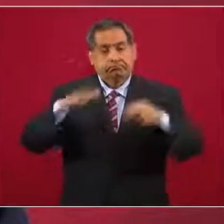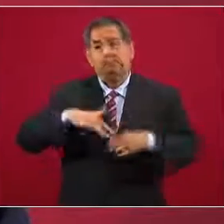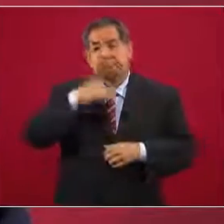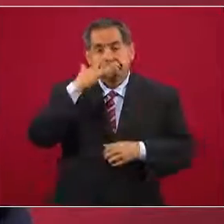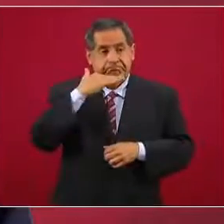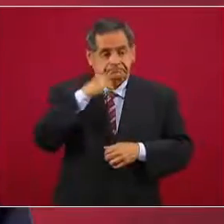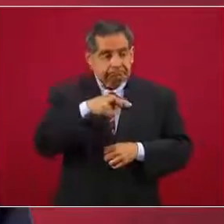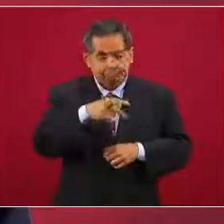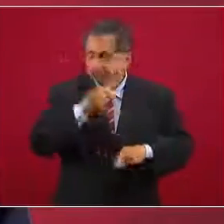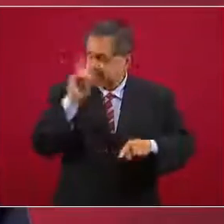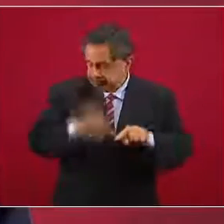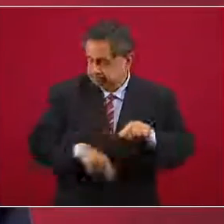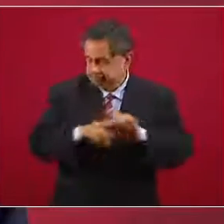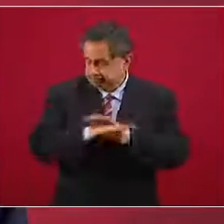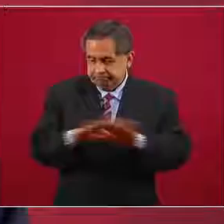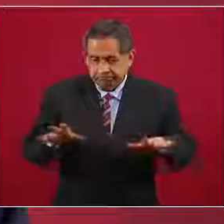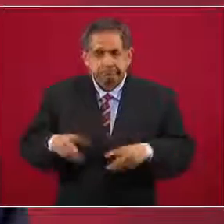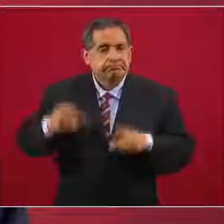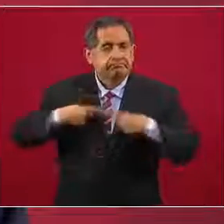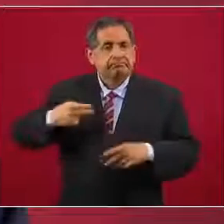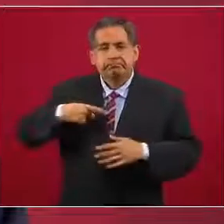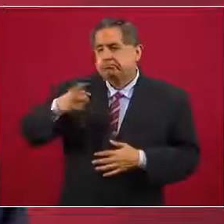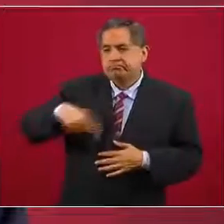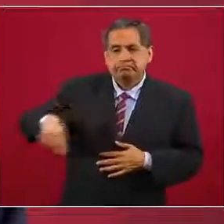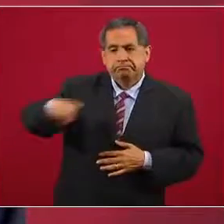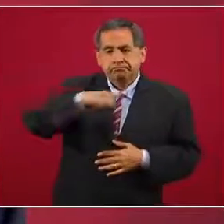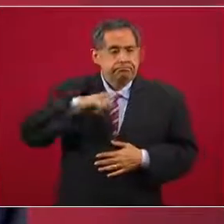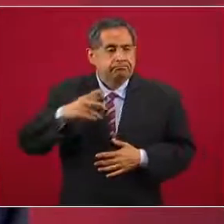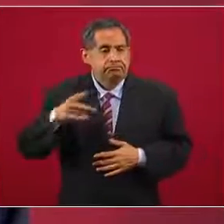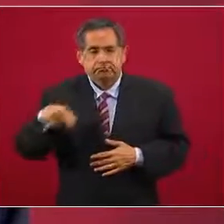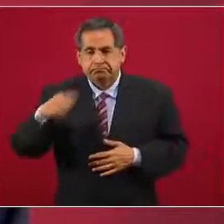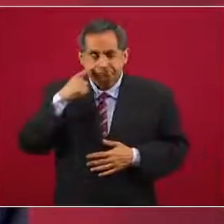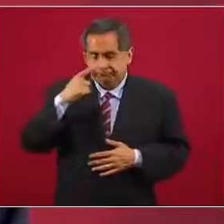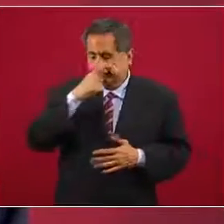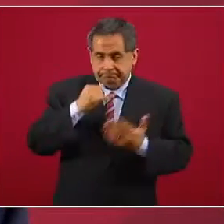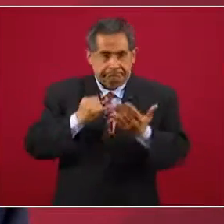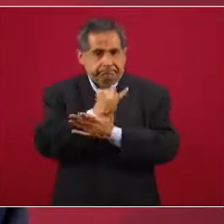corrupción, pues que la gente decida